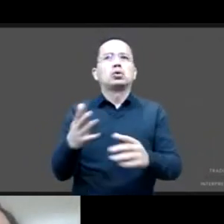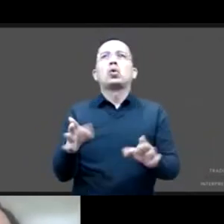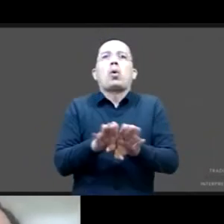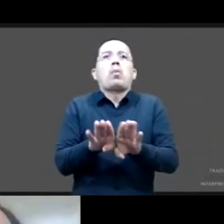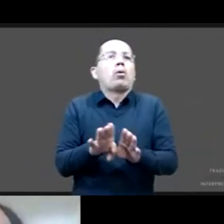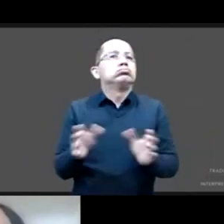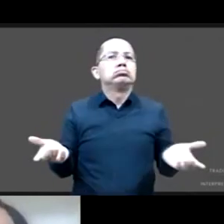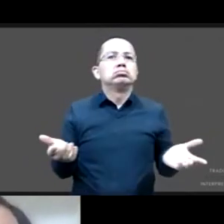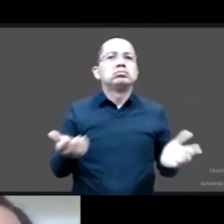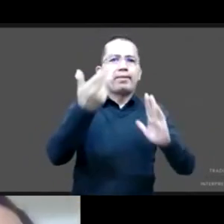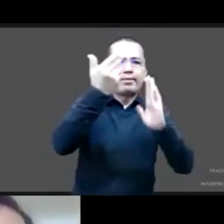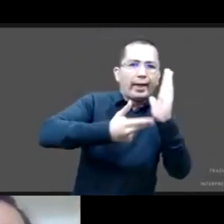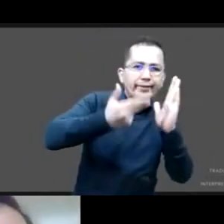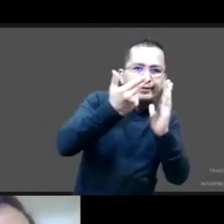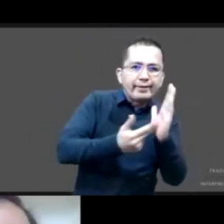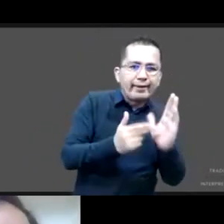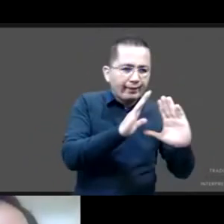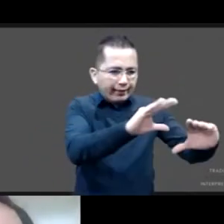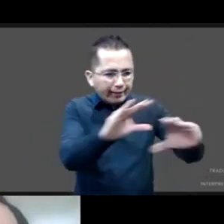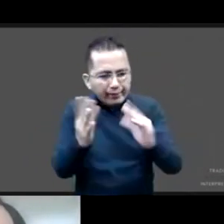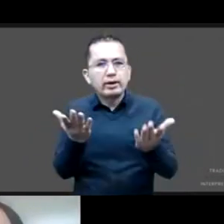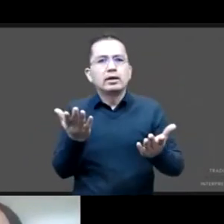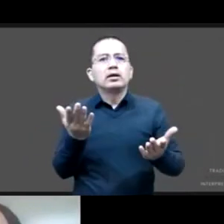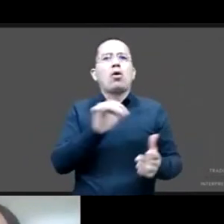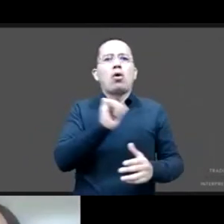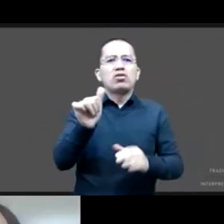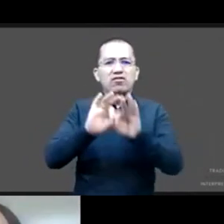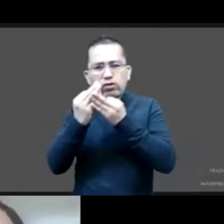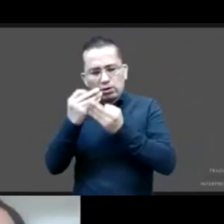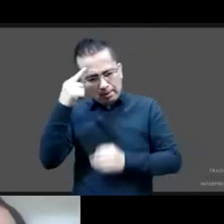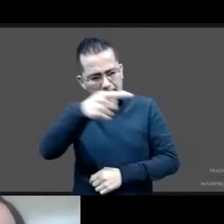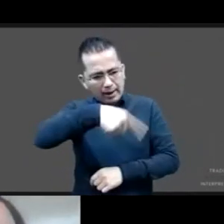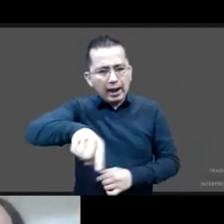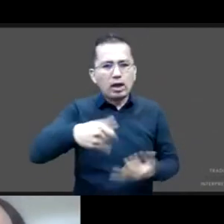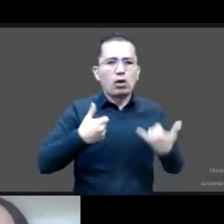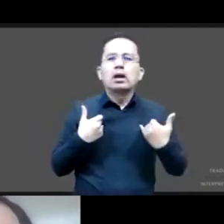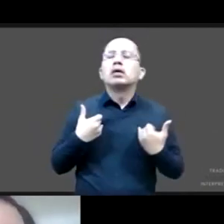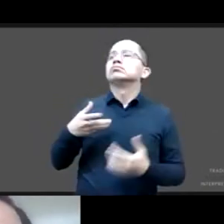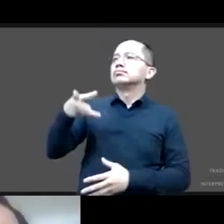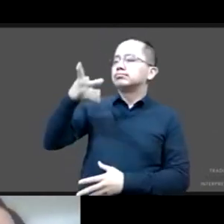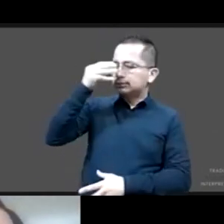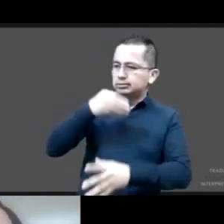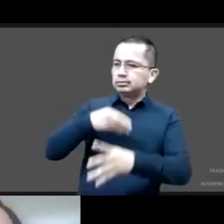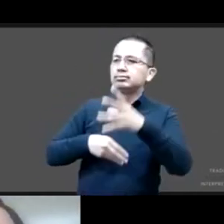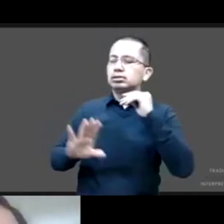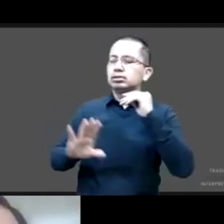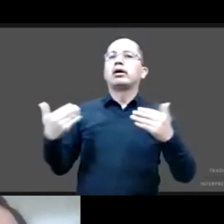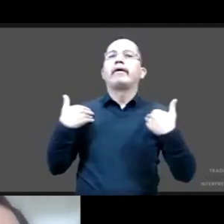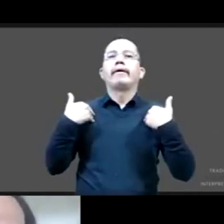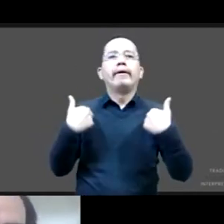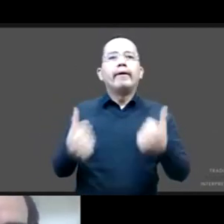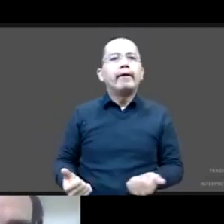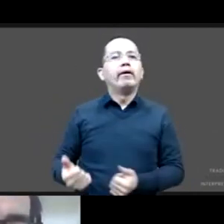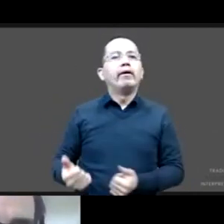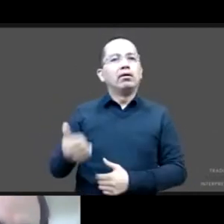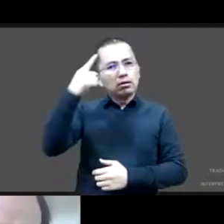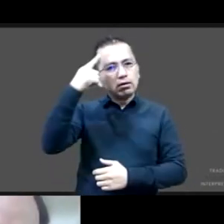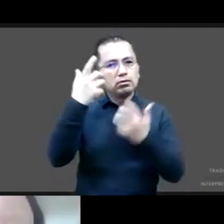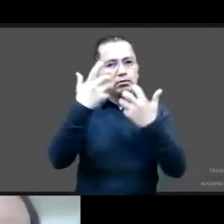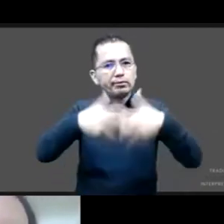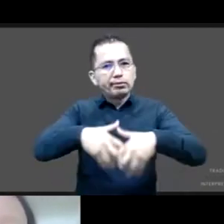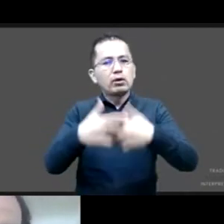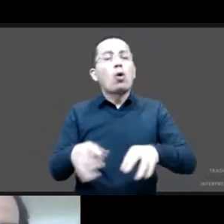de herramientas que facilitan la reflexión digamos de simulaciones de ejercicios